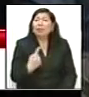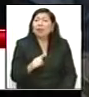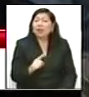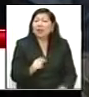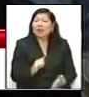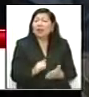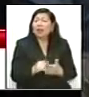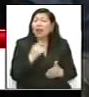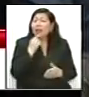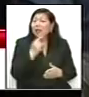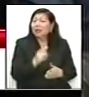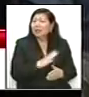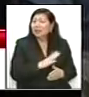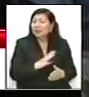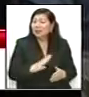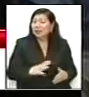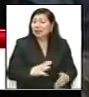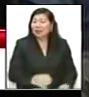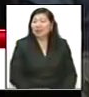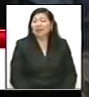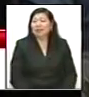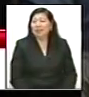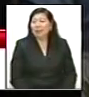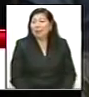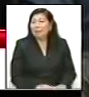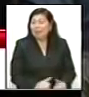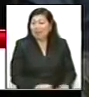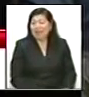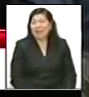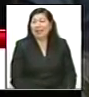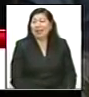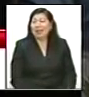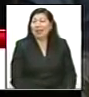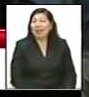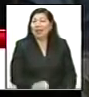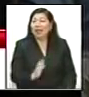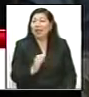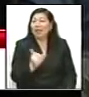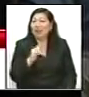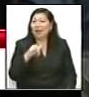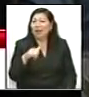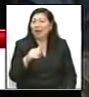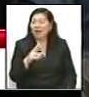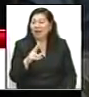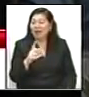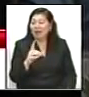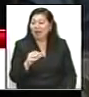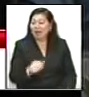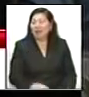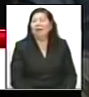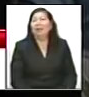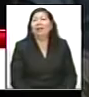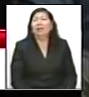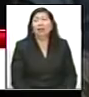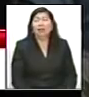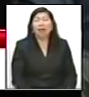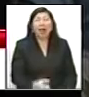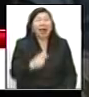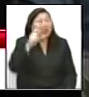qué nos acusan al Estado peruano? Por la muerte del señor Manuel Fajardo, el abogado de Abimael